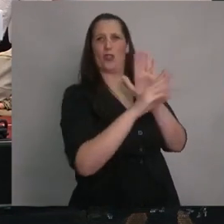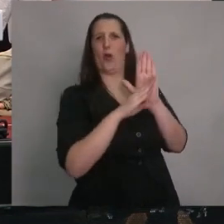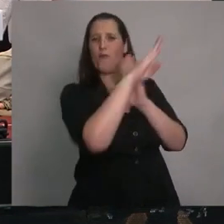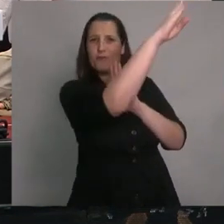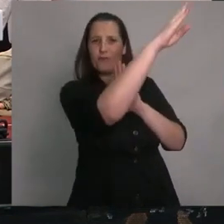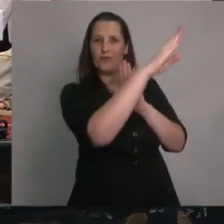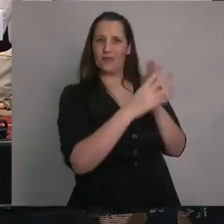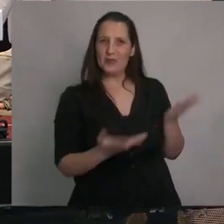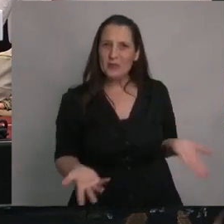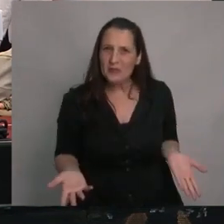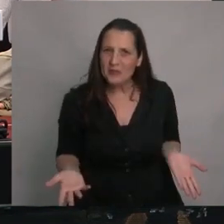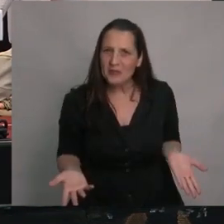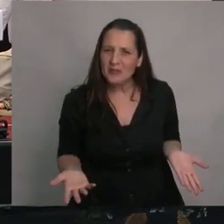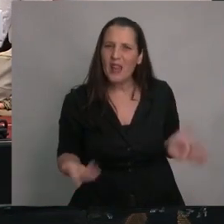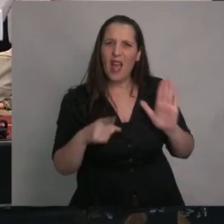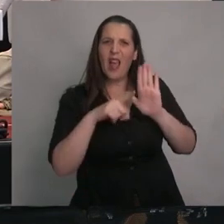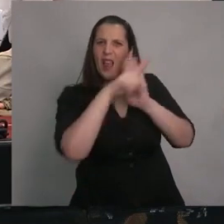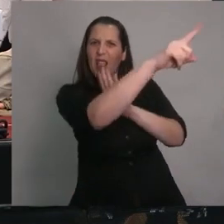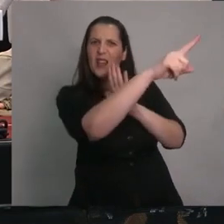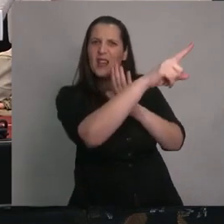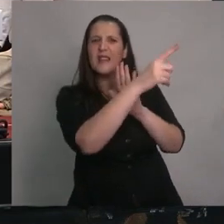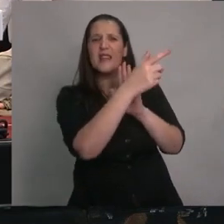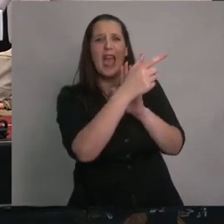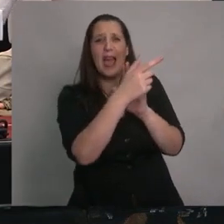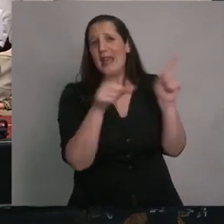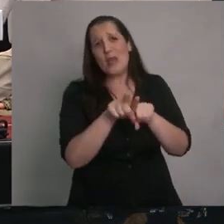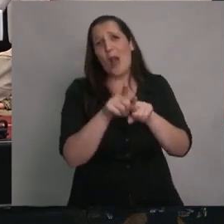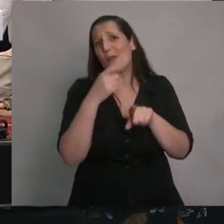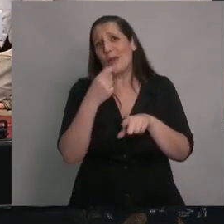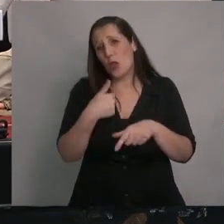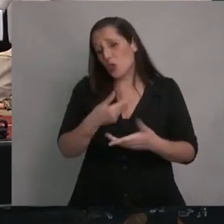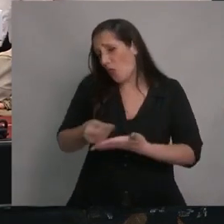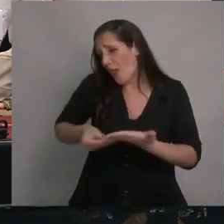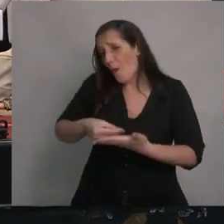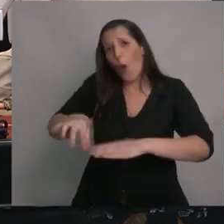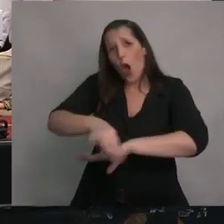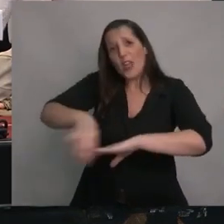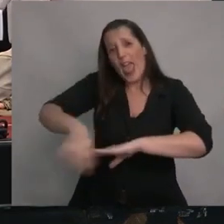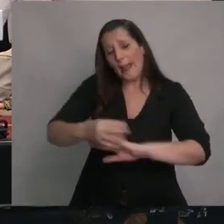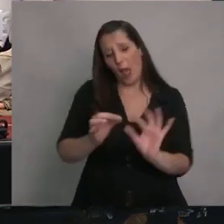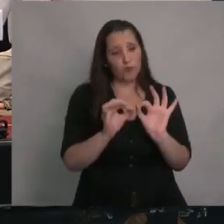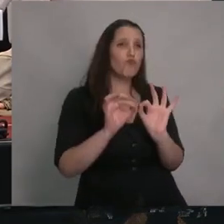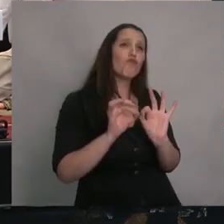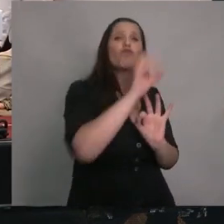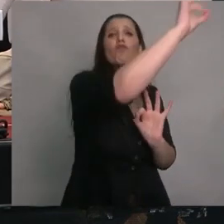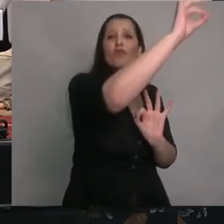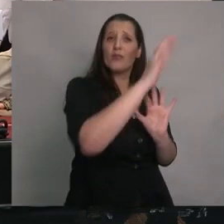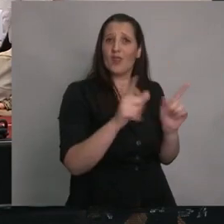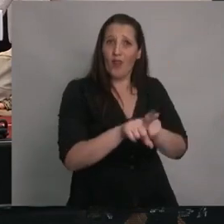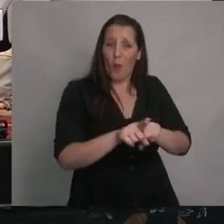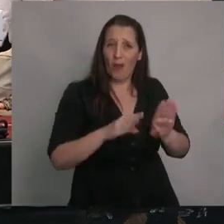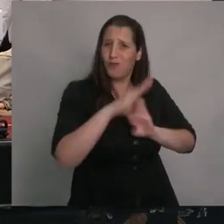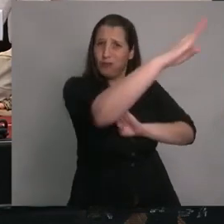decir, en una línea que podría ser trazada con regla de una forma inédita, desconocida en